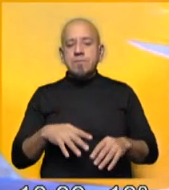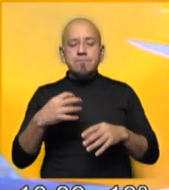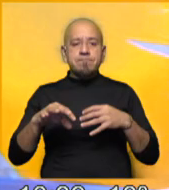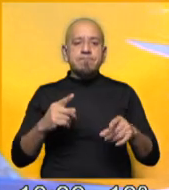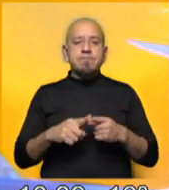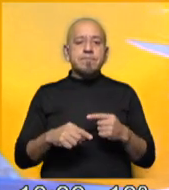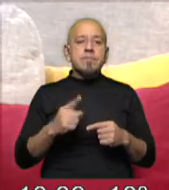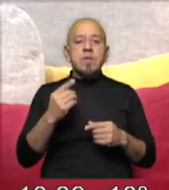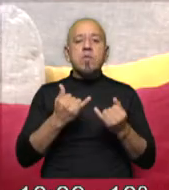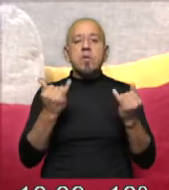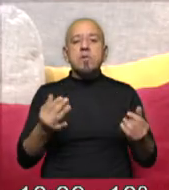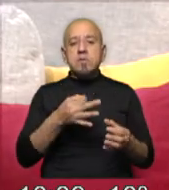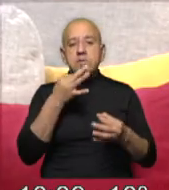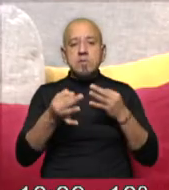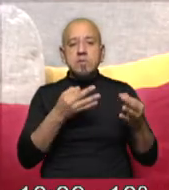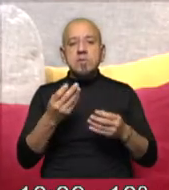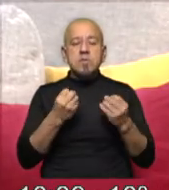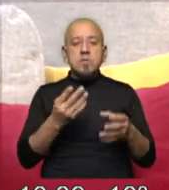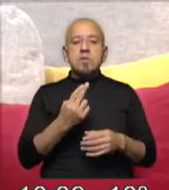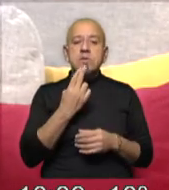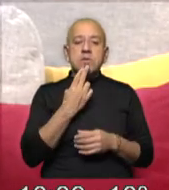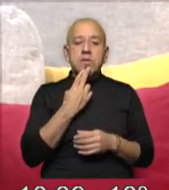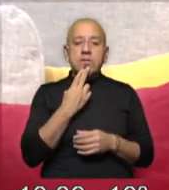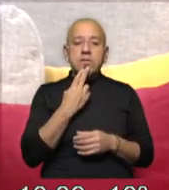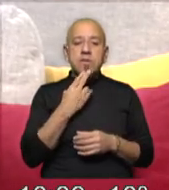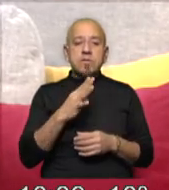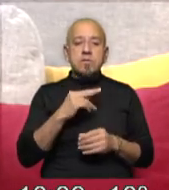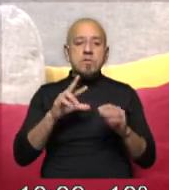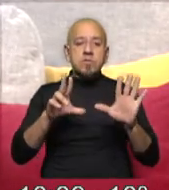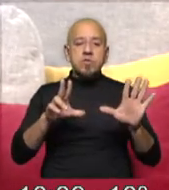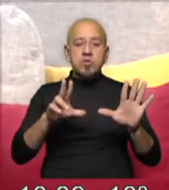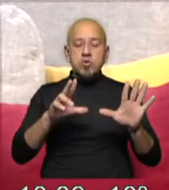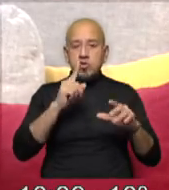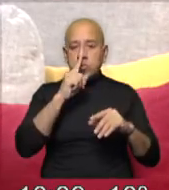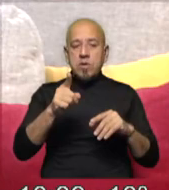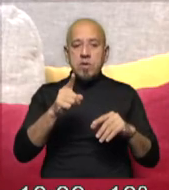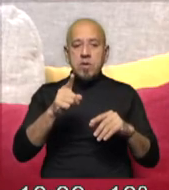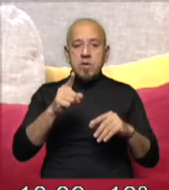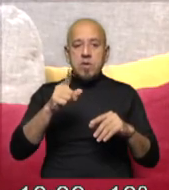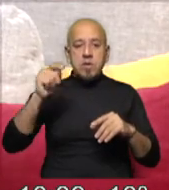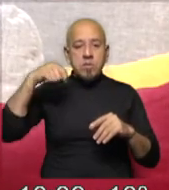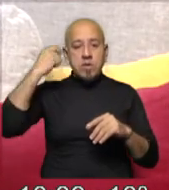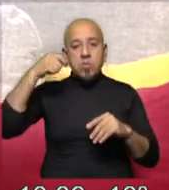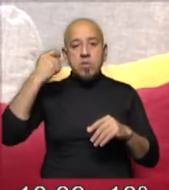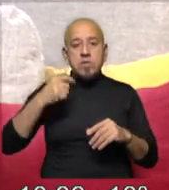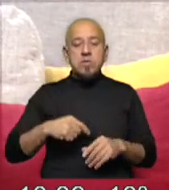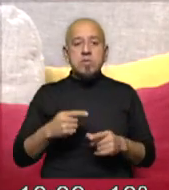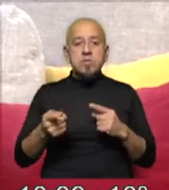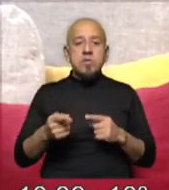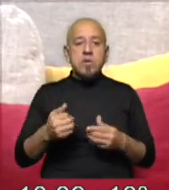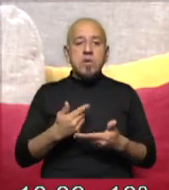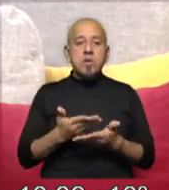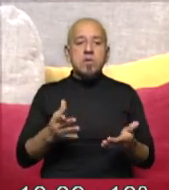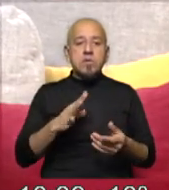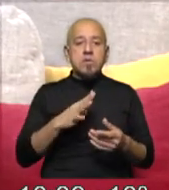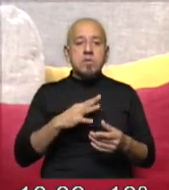Bueno, por un día vamos a tener que explicar por qué Netflix, cuando apareció, tenía casi 8.000 películas en su base de oferta y